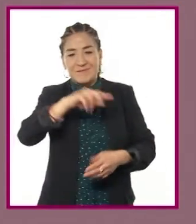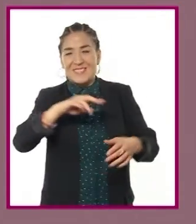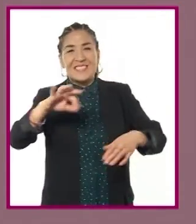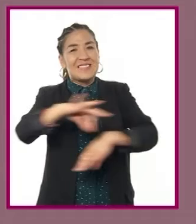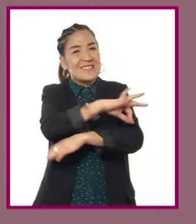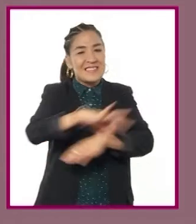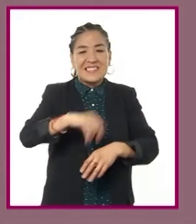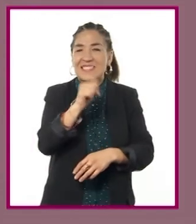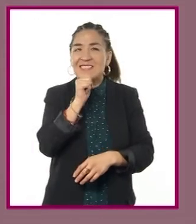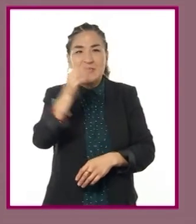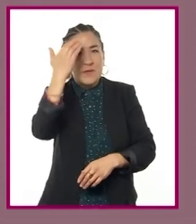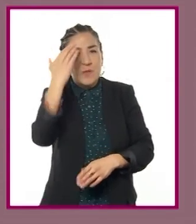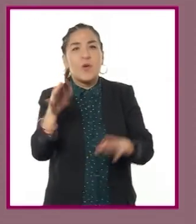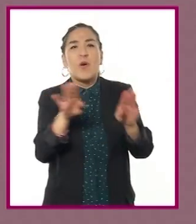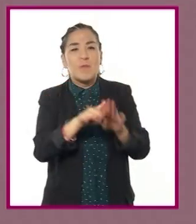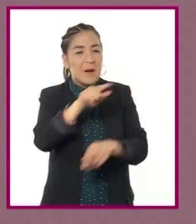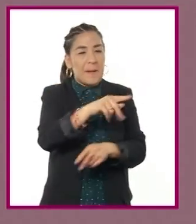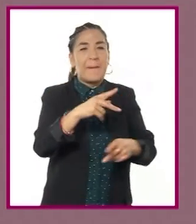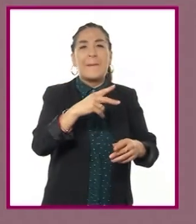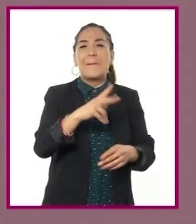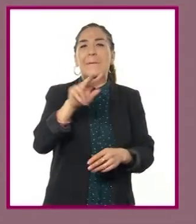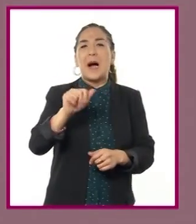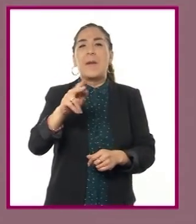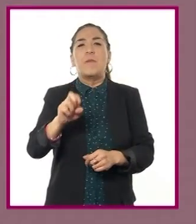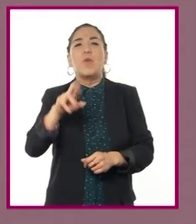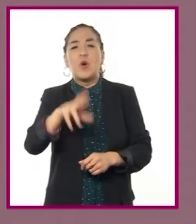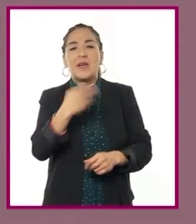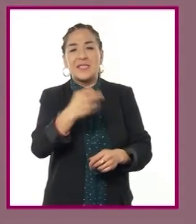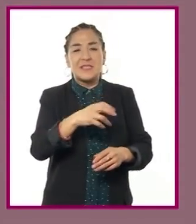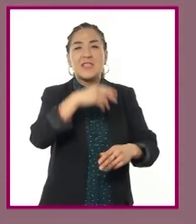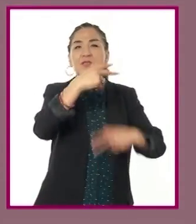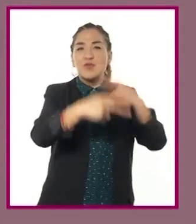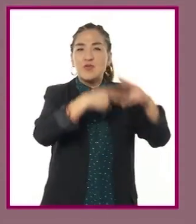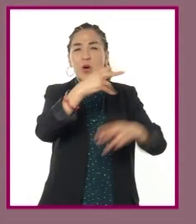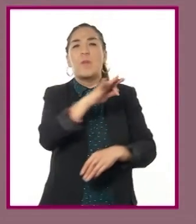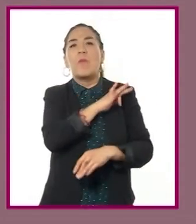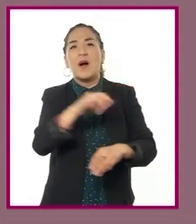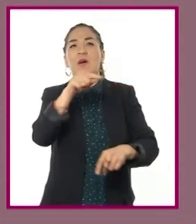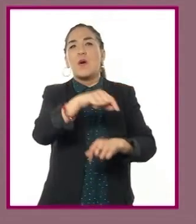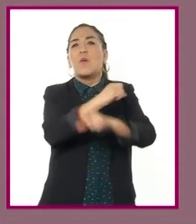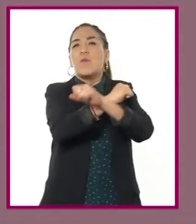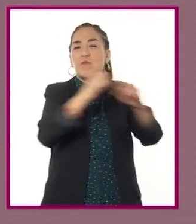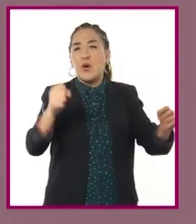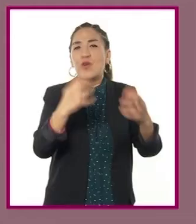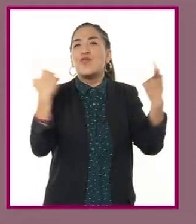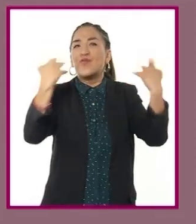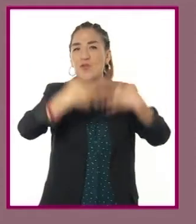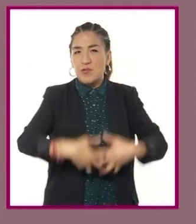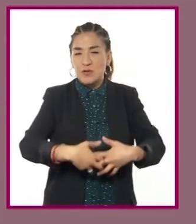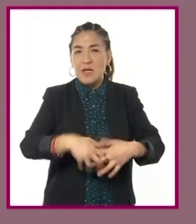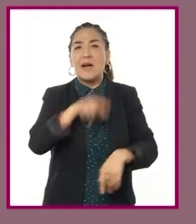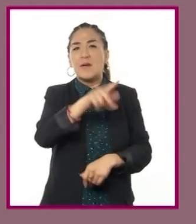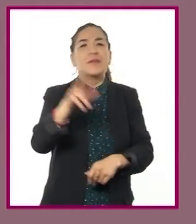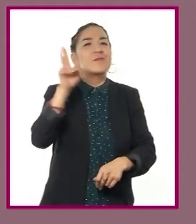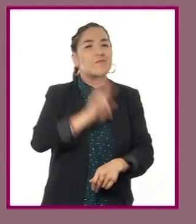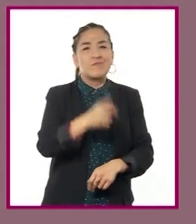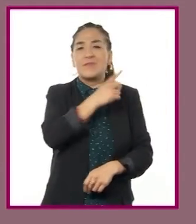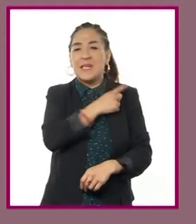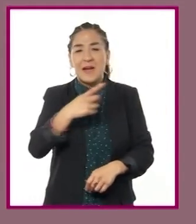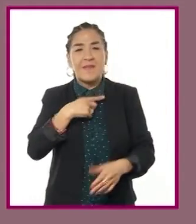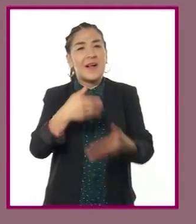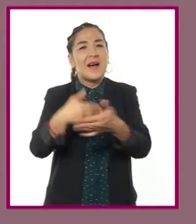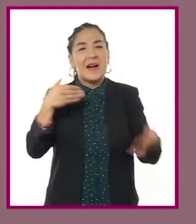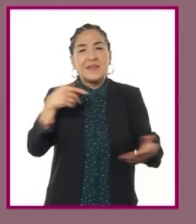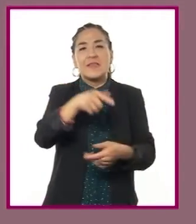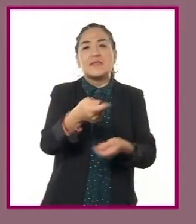si una vez cortada la afluencia de vapor, la inercia de la turbina podía mantener las bombas funcionando. La prueba debía realizarse sin detener la reacción